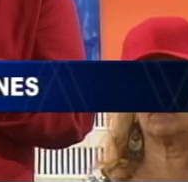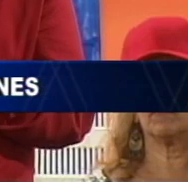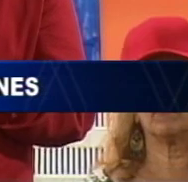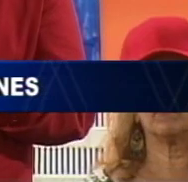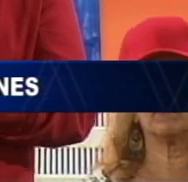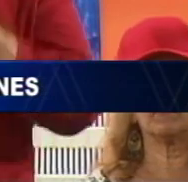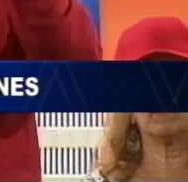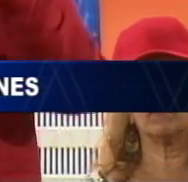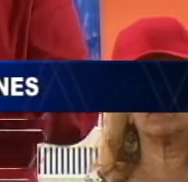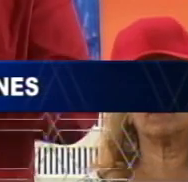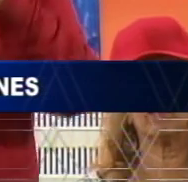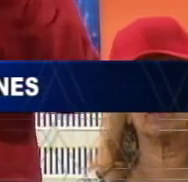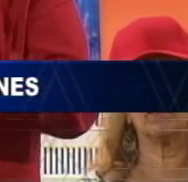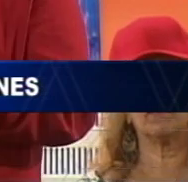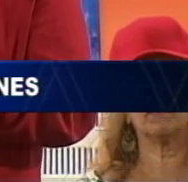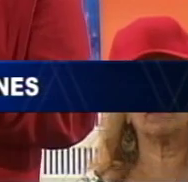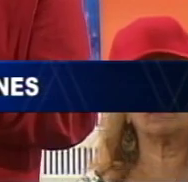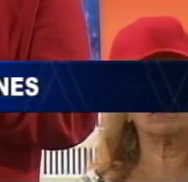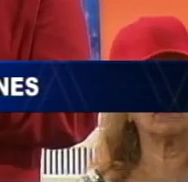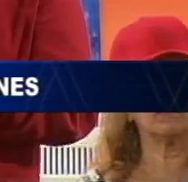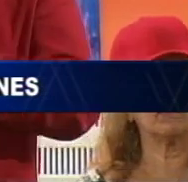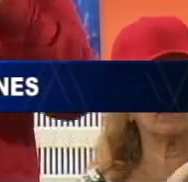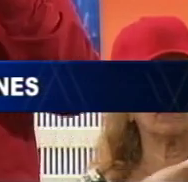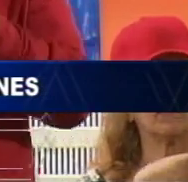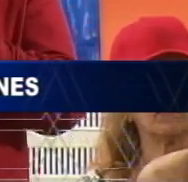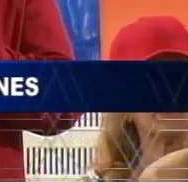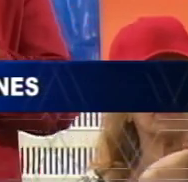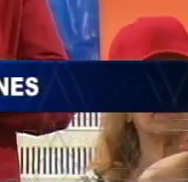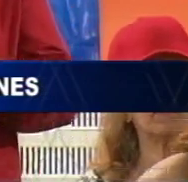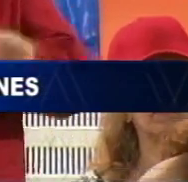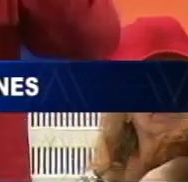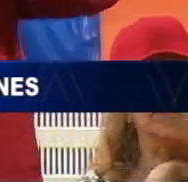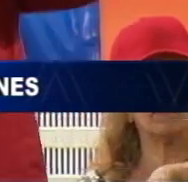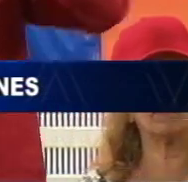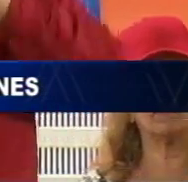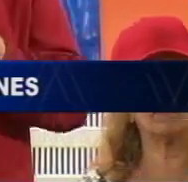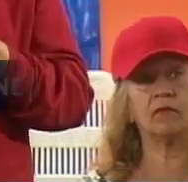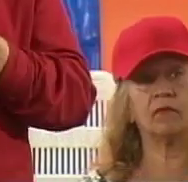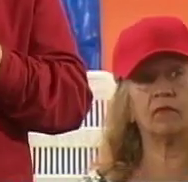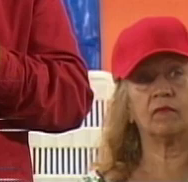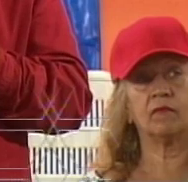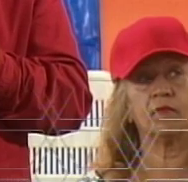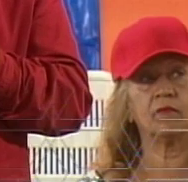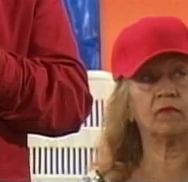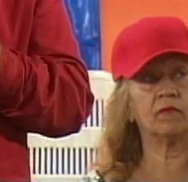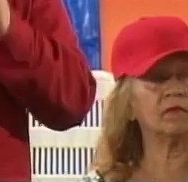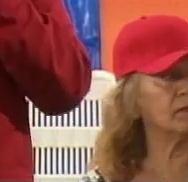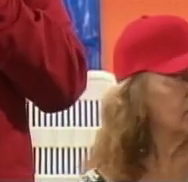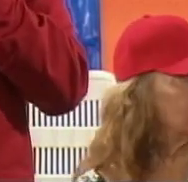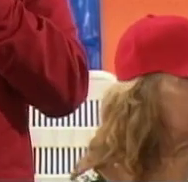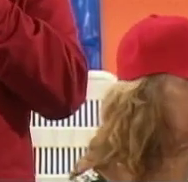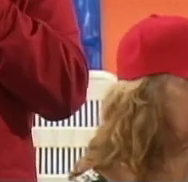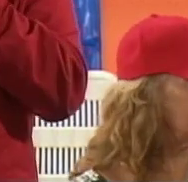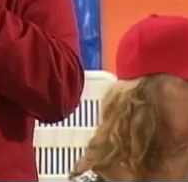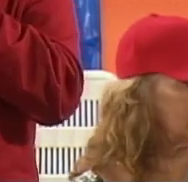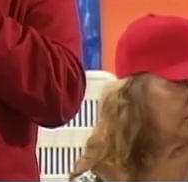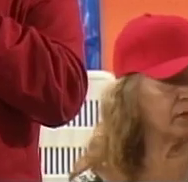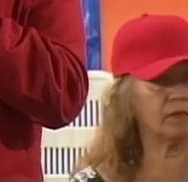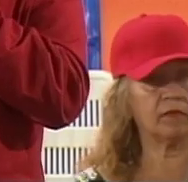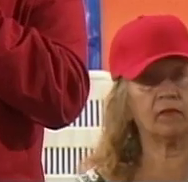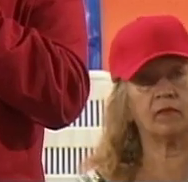Beneficiados. Ministro de Educación Elías Jagua recibió a adultos mayores y aseguró que el gobierno incrementó el número de